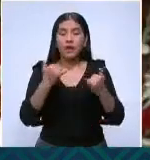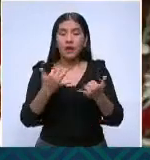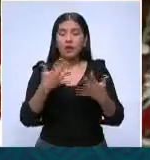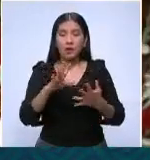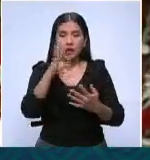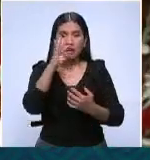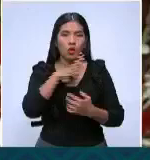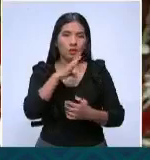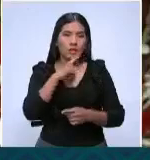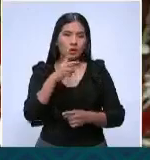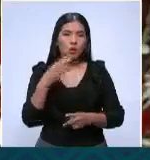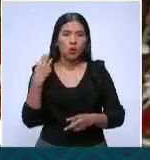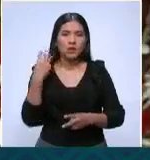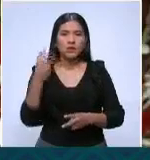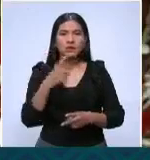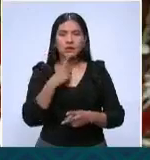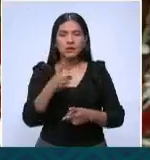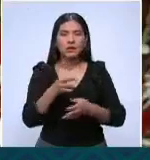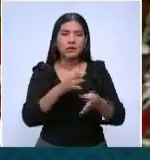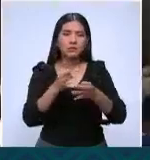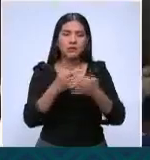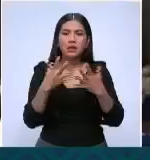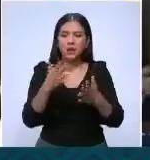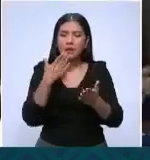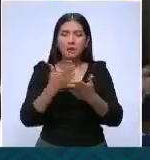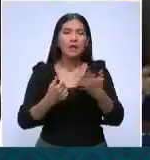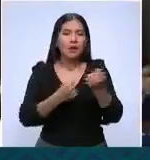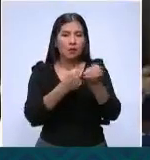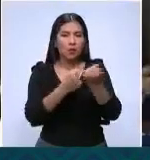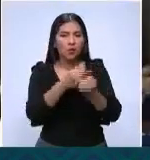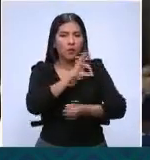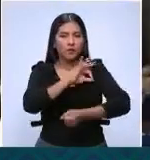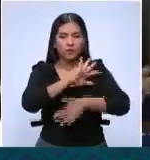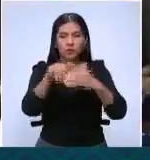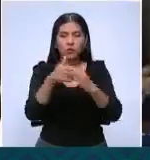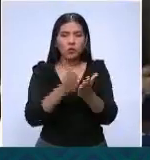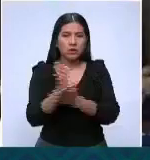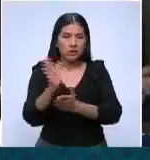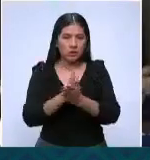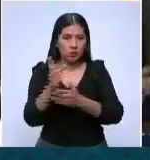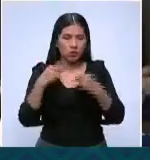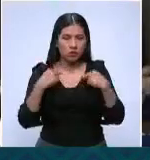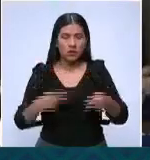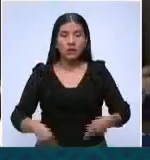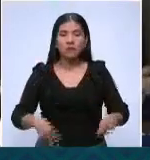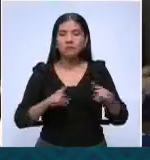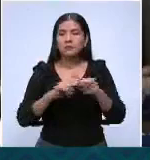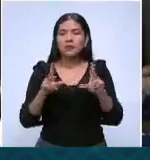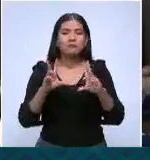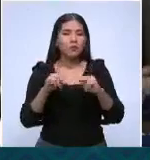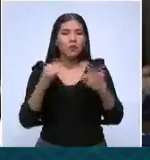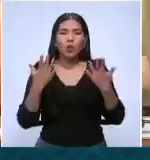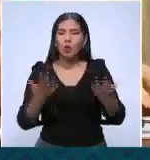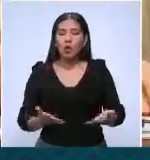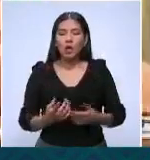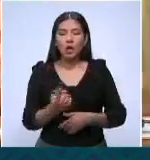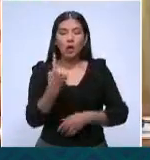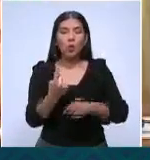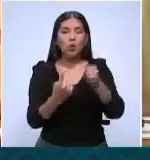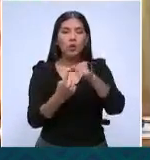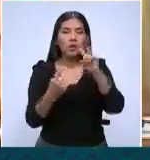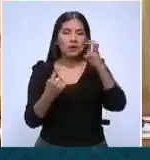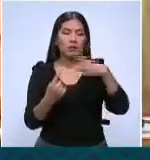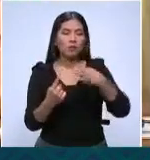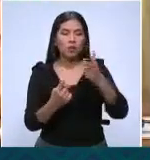Washington demuestra que, pese a la retórica en favor de la democracia y los derechos humanos, no existe una voluntad real en